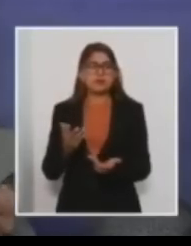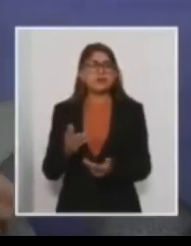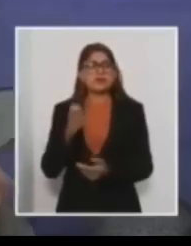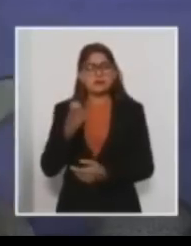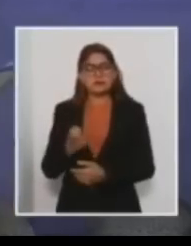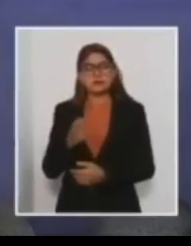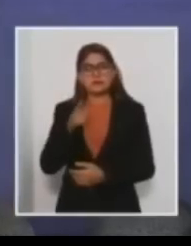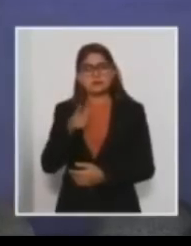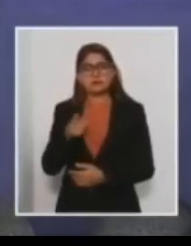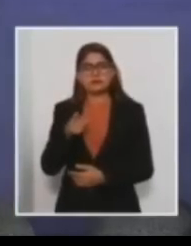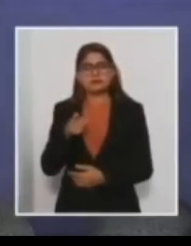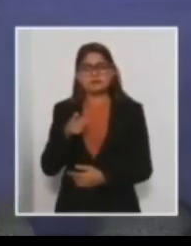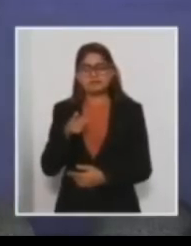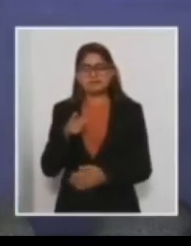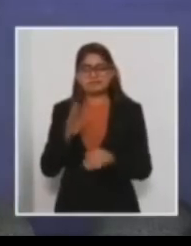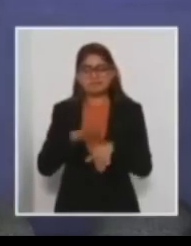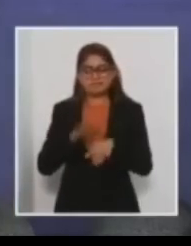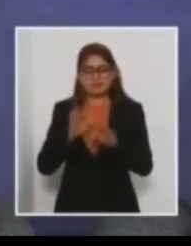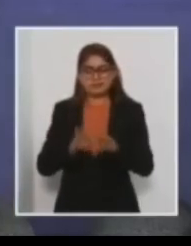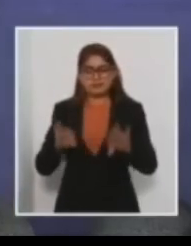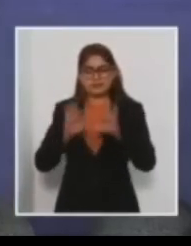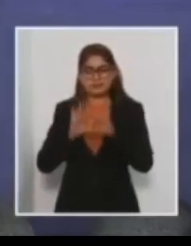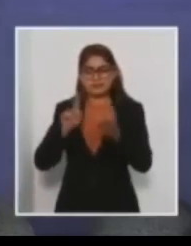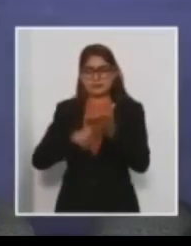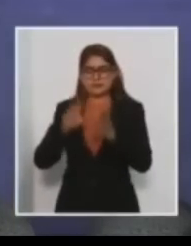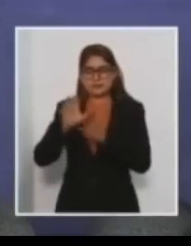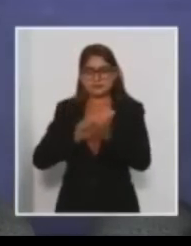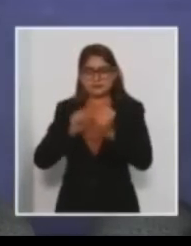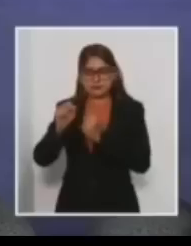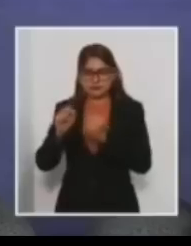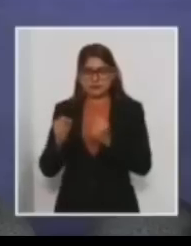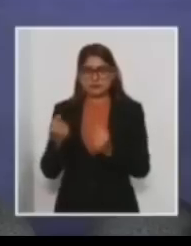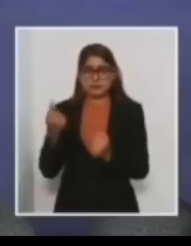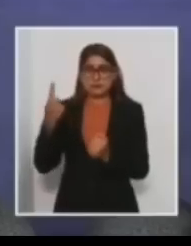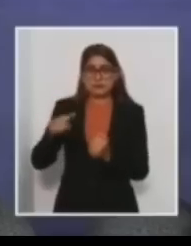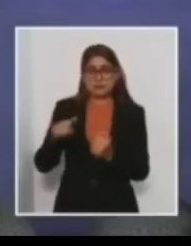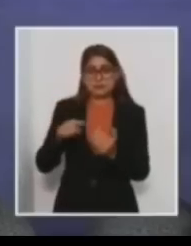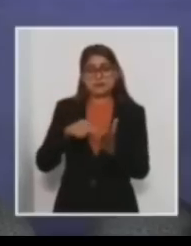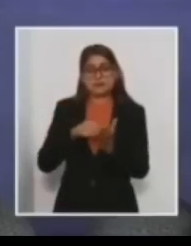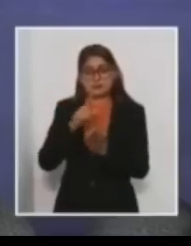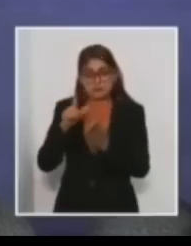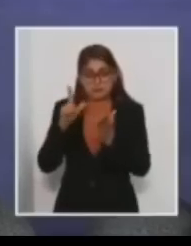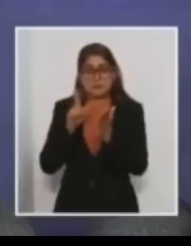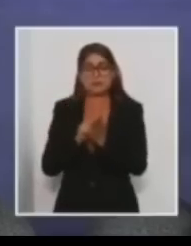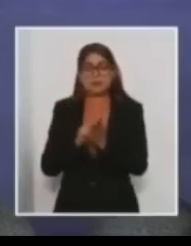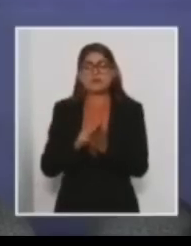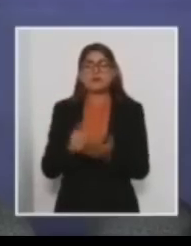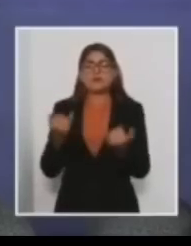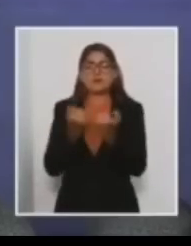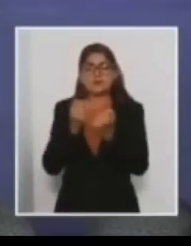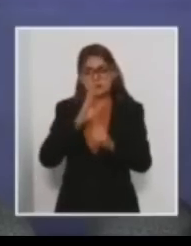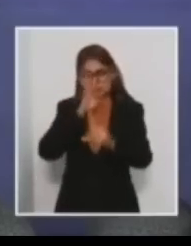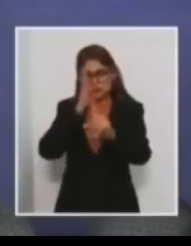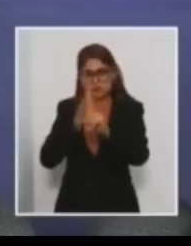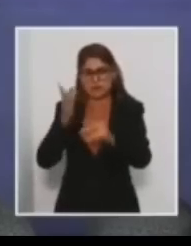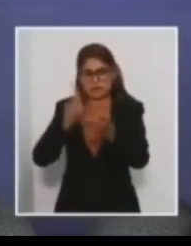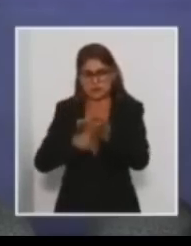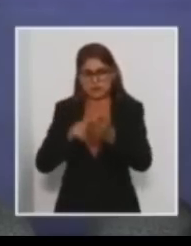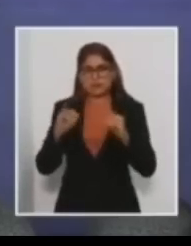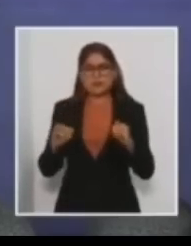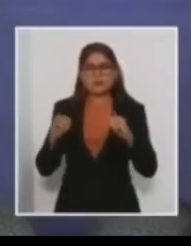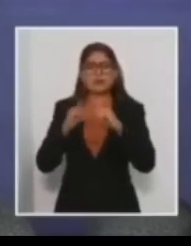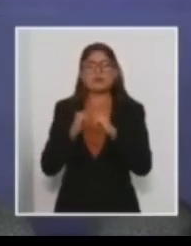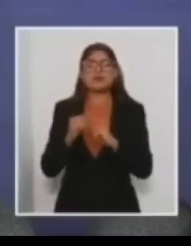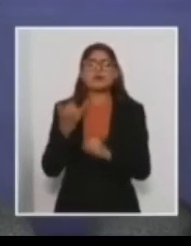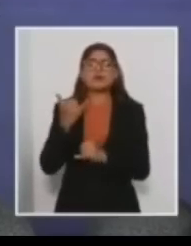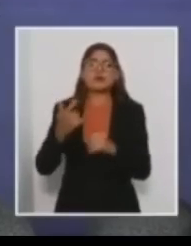He ahí el mandato de la Constitución, de la ley, la misión del instituto